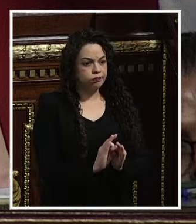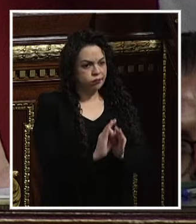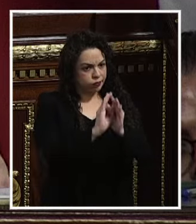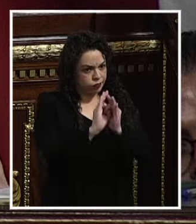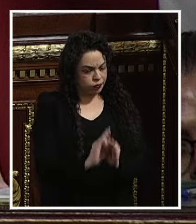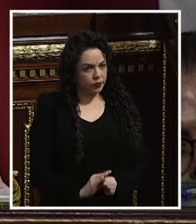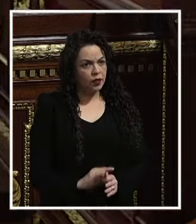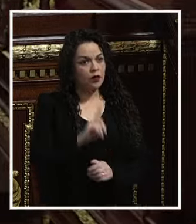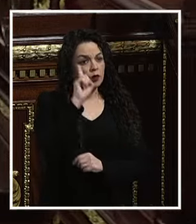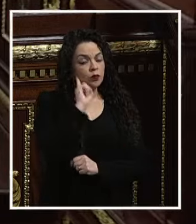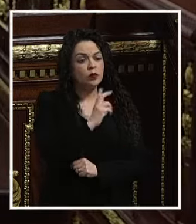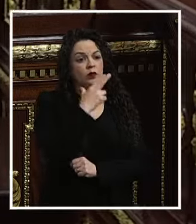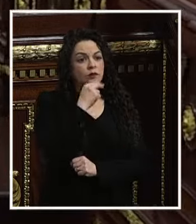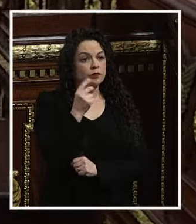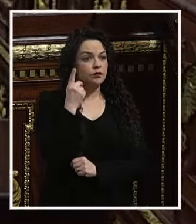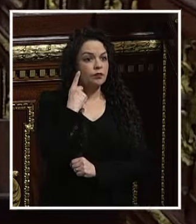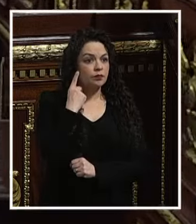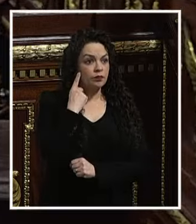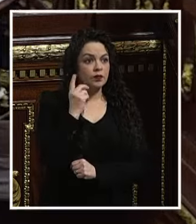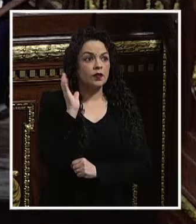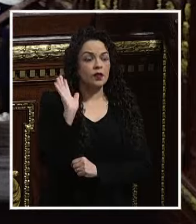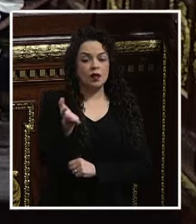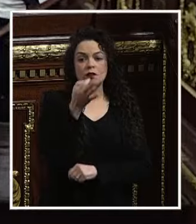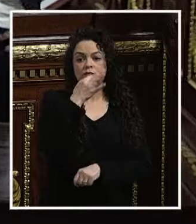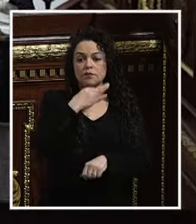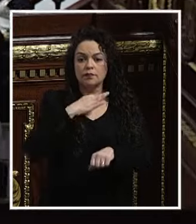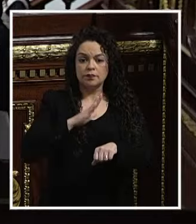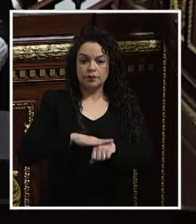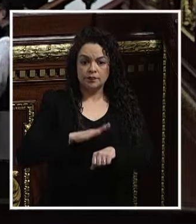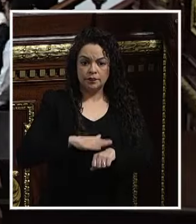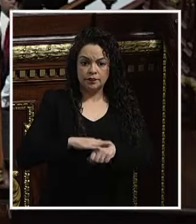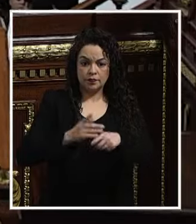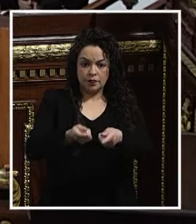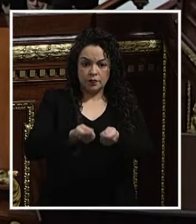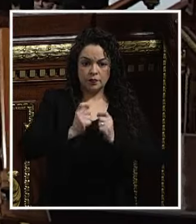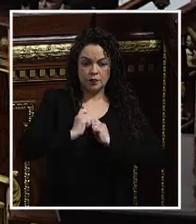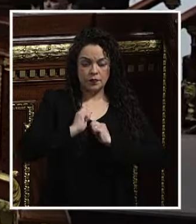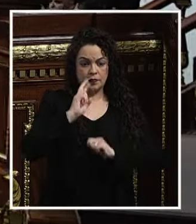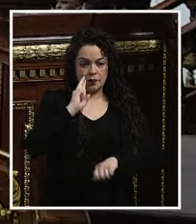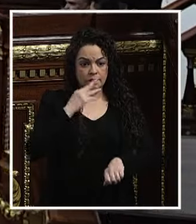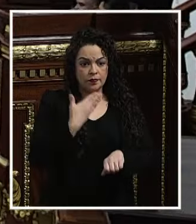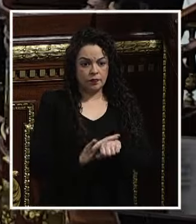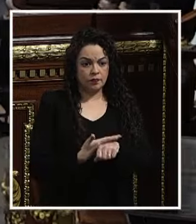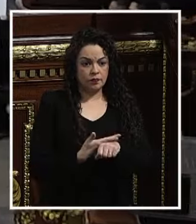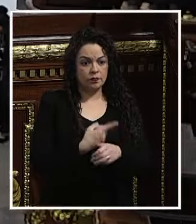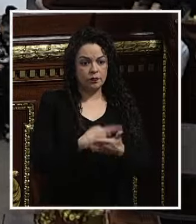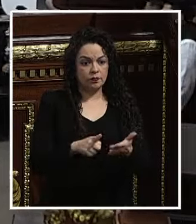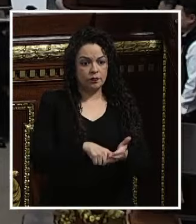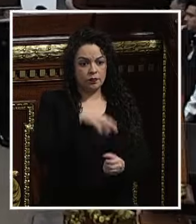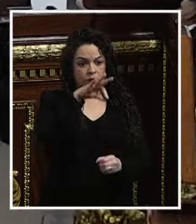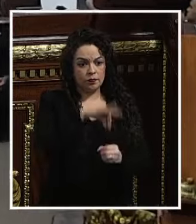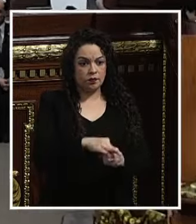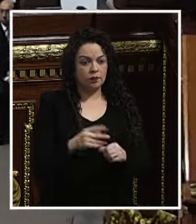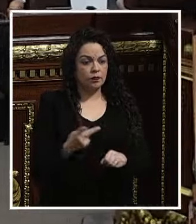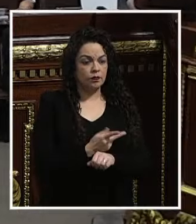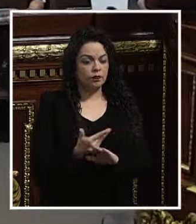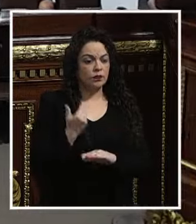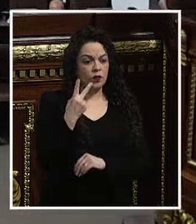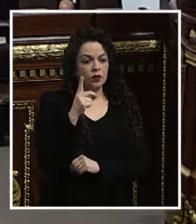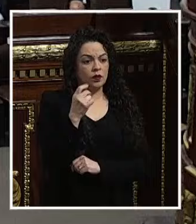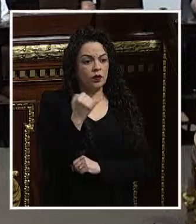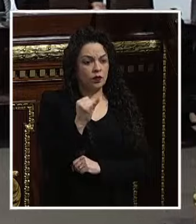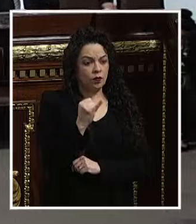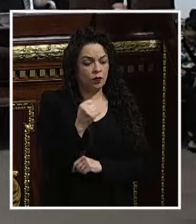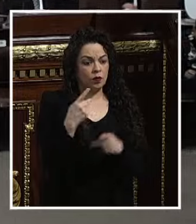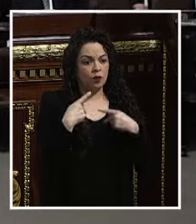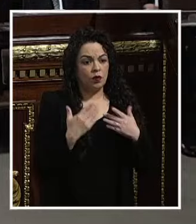estamos llamados por el mandato que nos confirió el pueblo el pasado 2 de junio, y este Congreso de la Ciudad